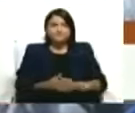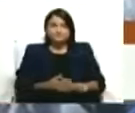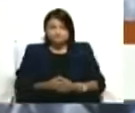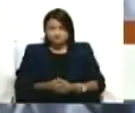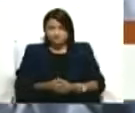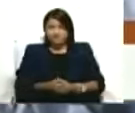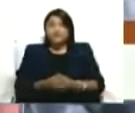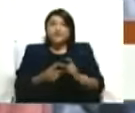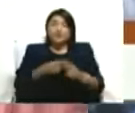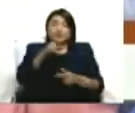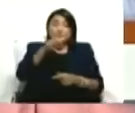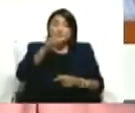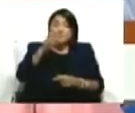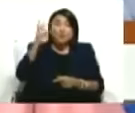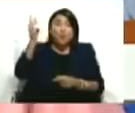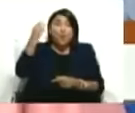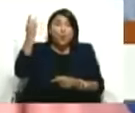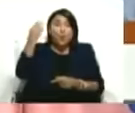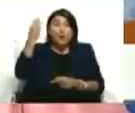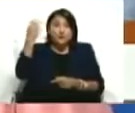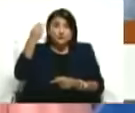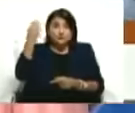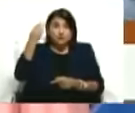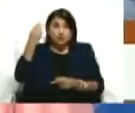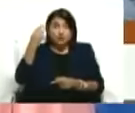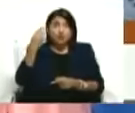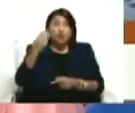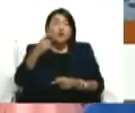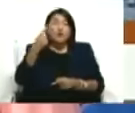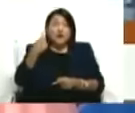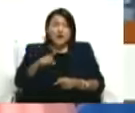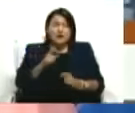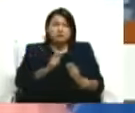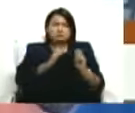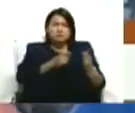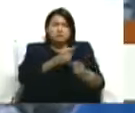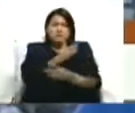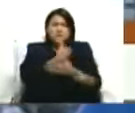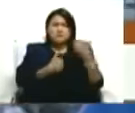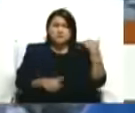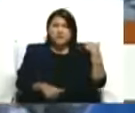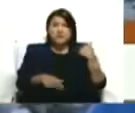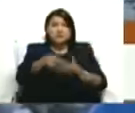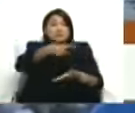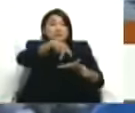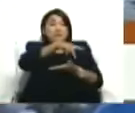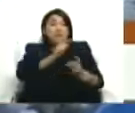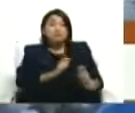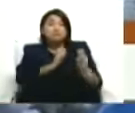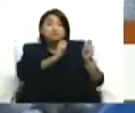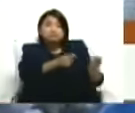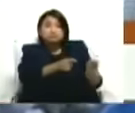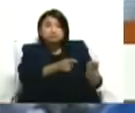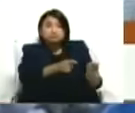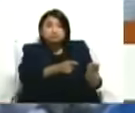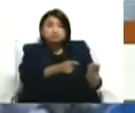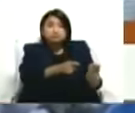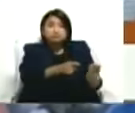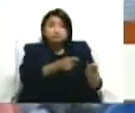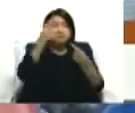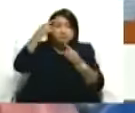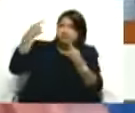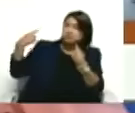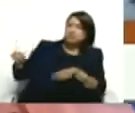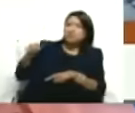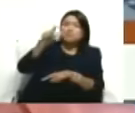Y desde Washington, ¿qué dijeron? No, señor, yo pongo un presidente, lo designo en una plaza, me sabe lo que digan